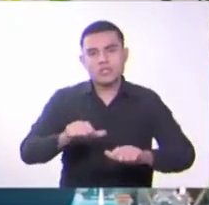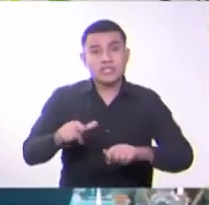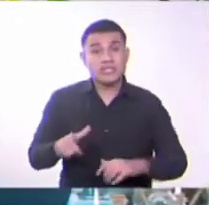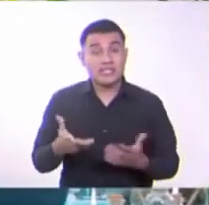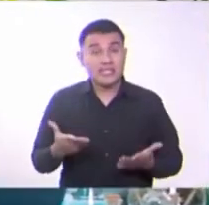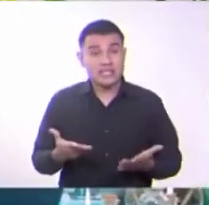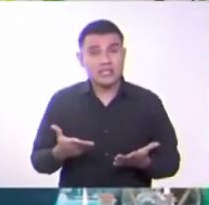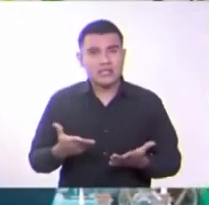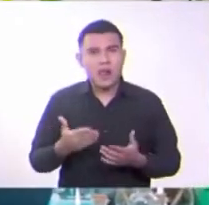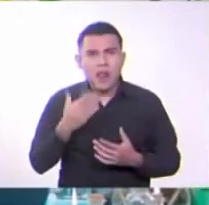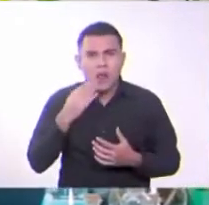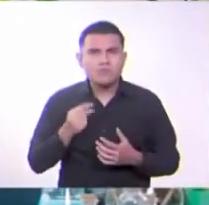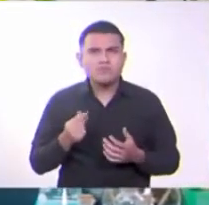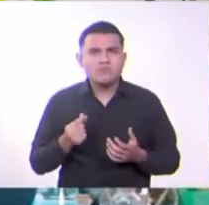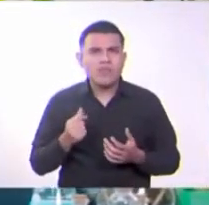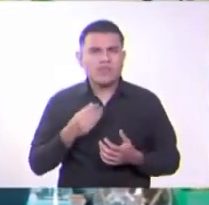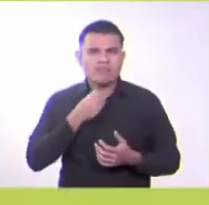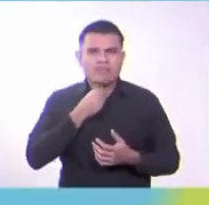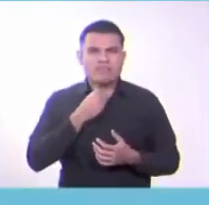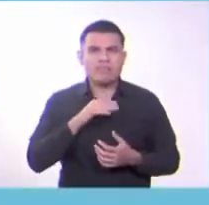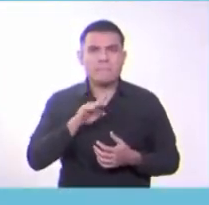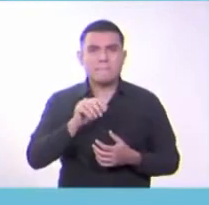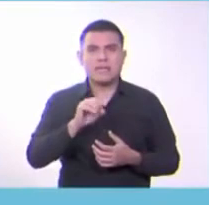pH básico.